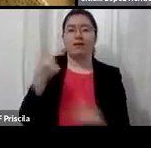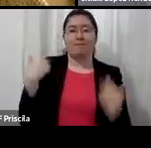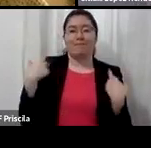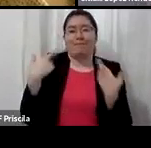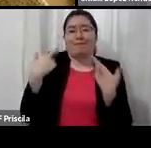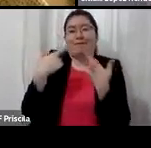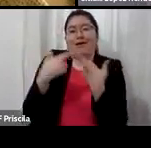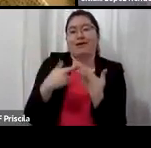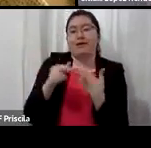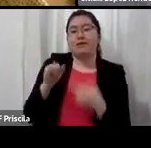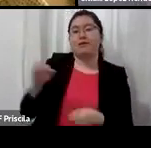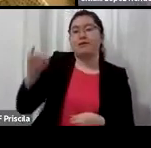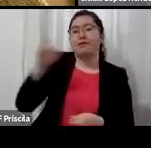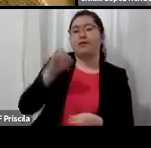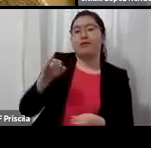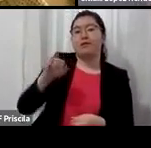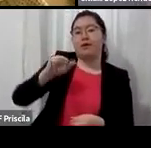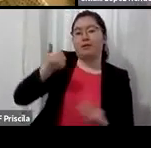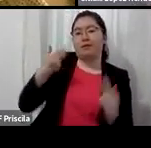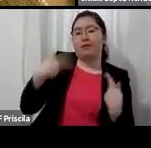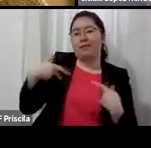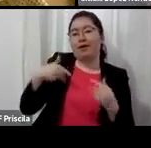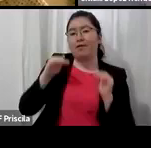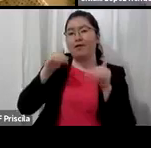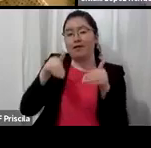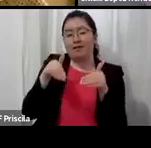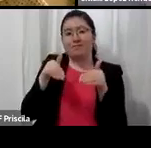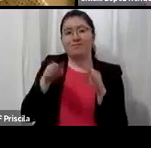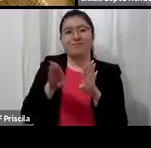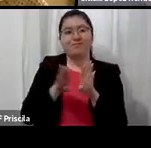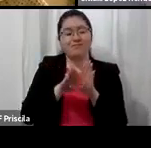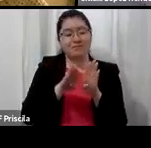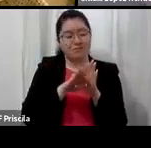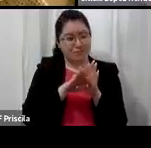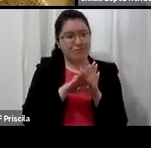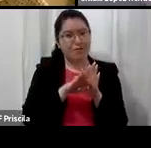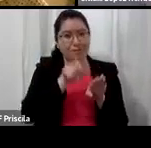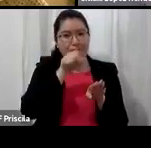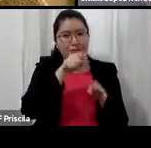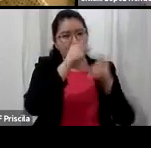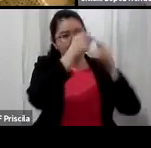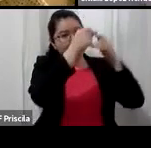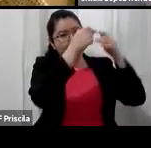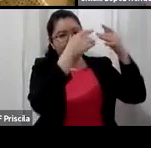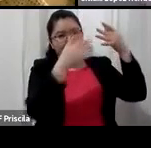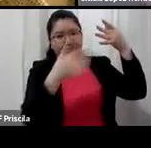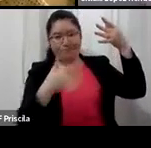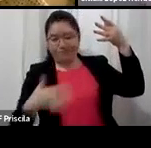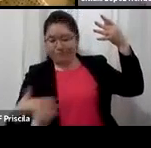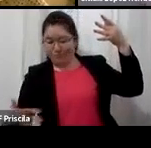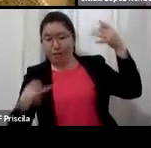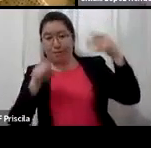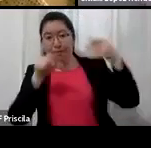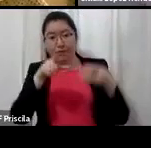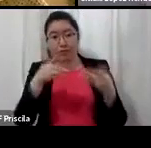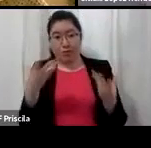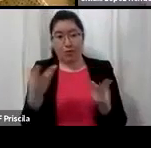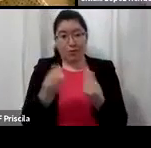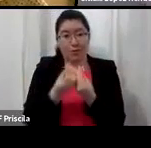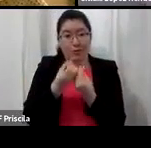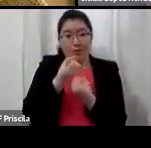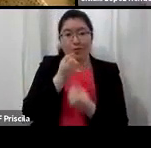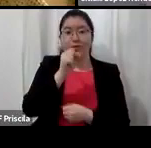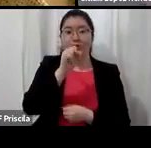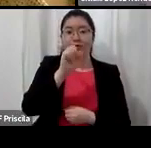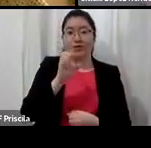entonces se van sumando. Pero es cómo integrar, y lo estamos haciendo con la Secretaría de Educación Pública además,